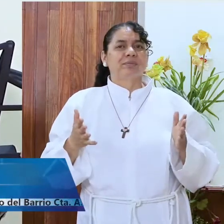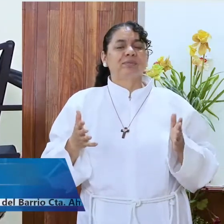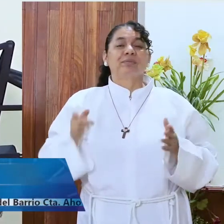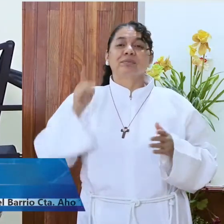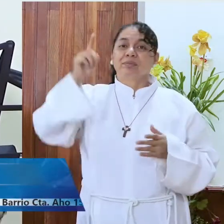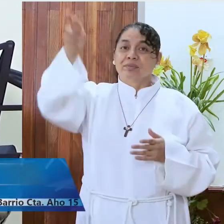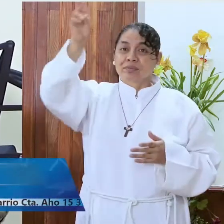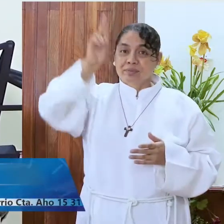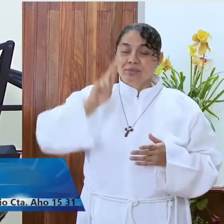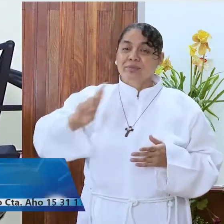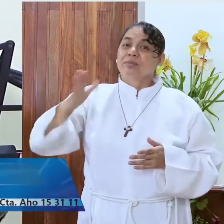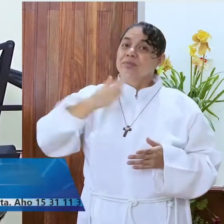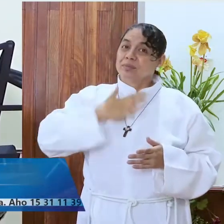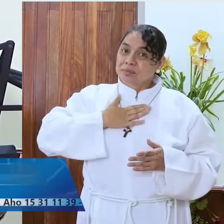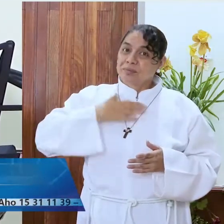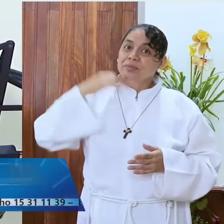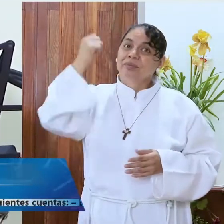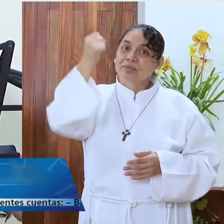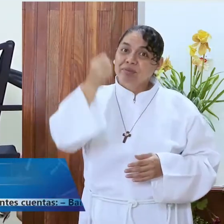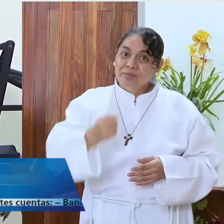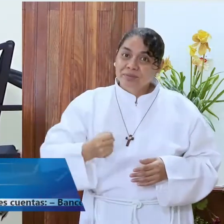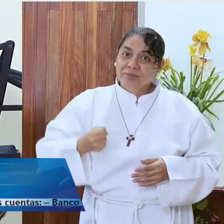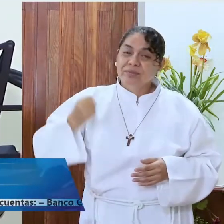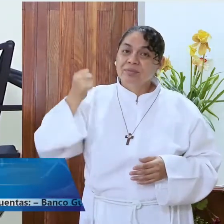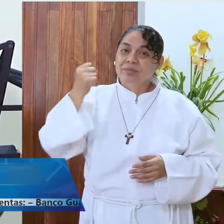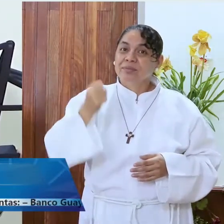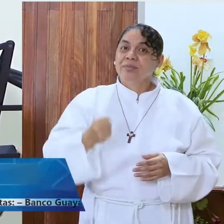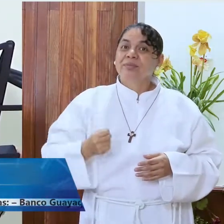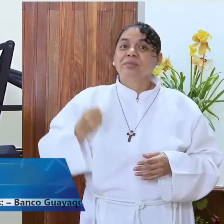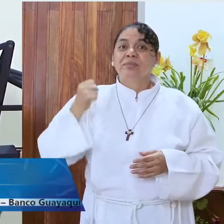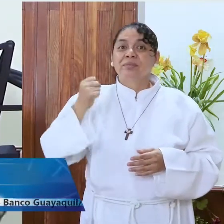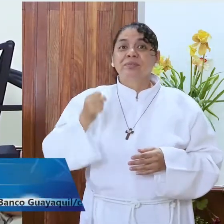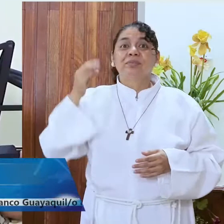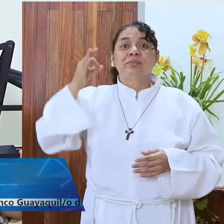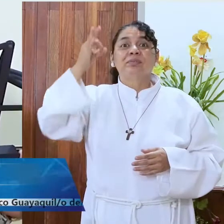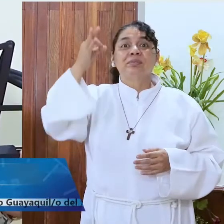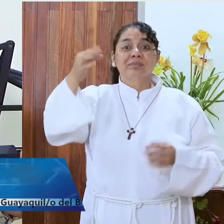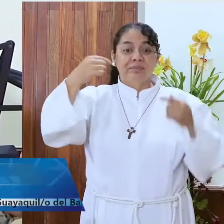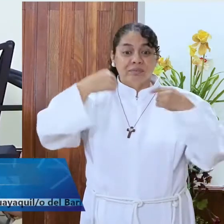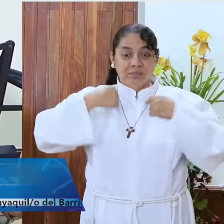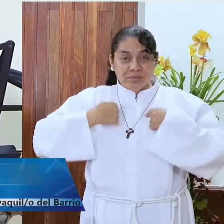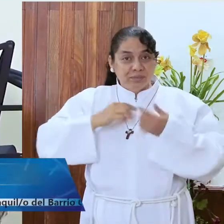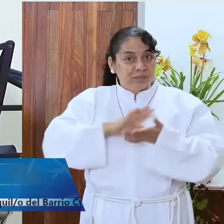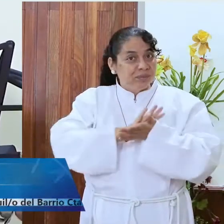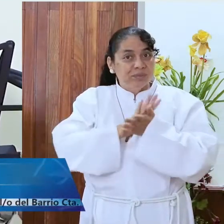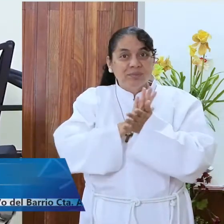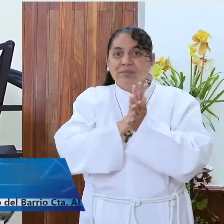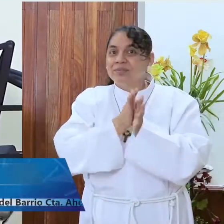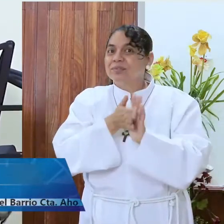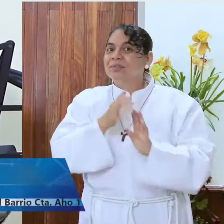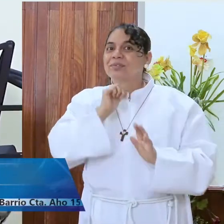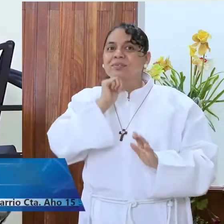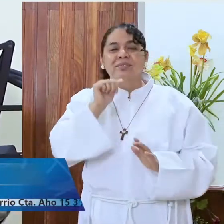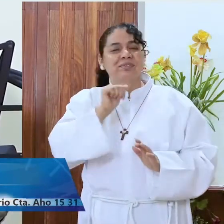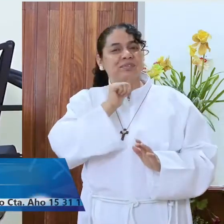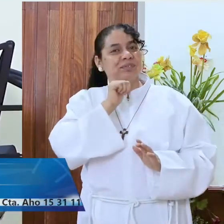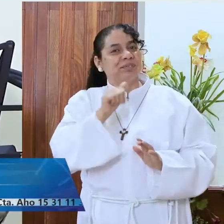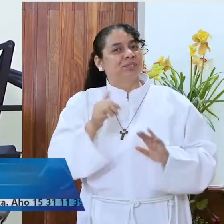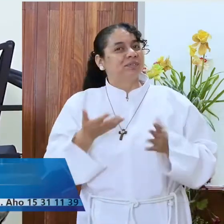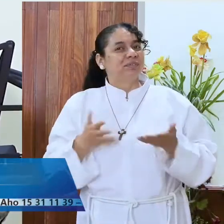y el señor es mi pastor nada me